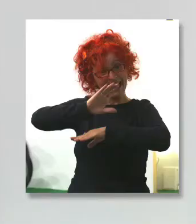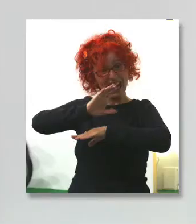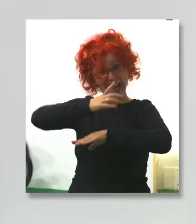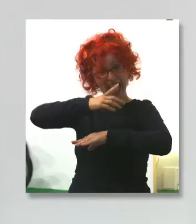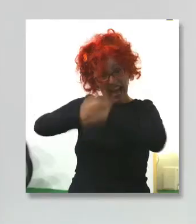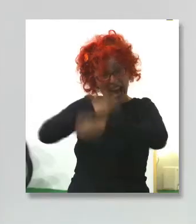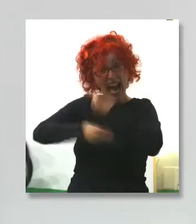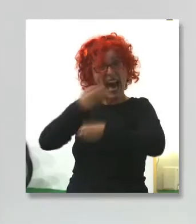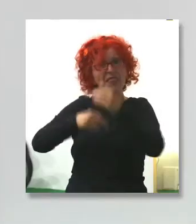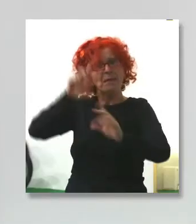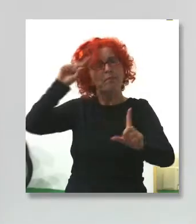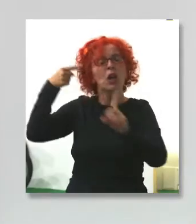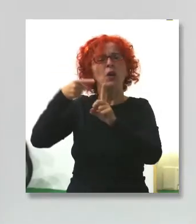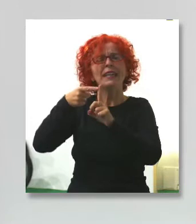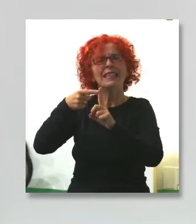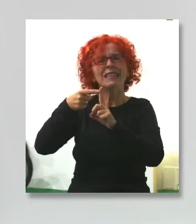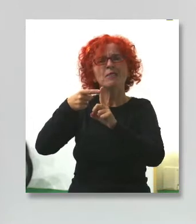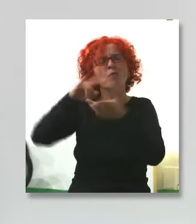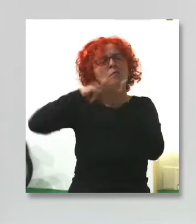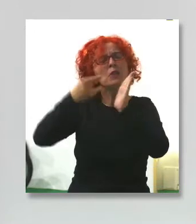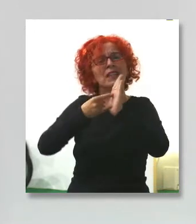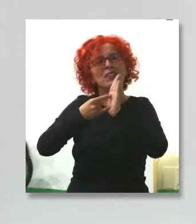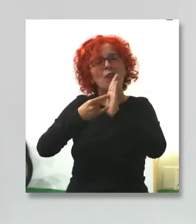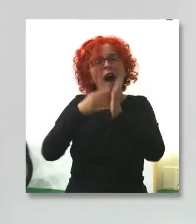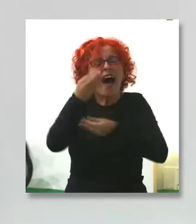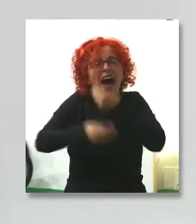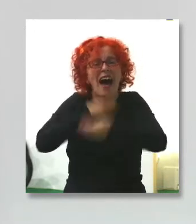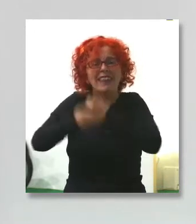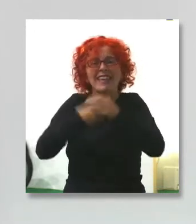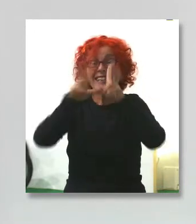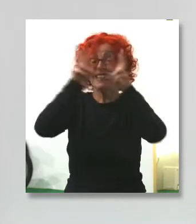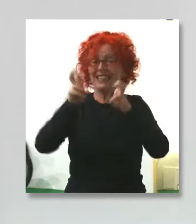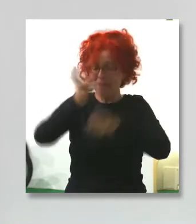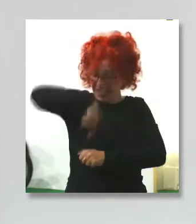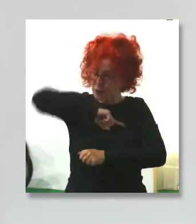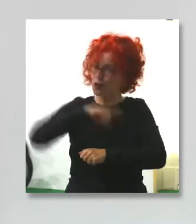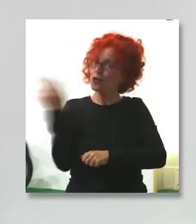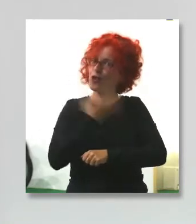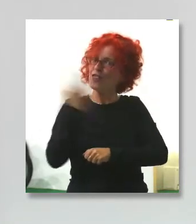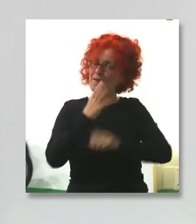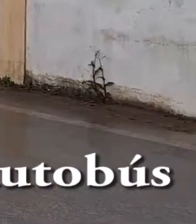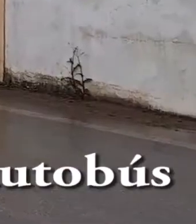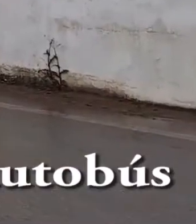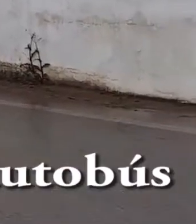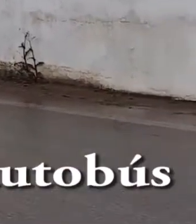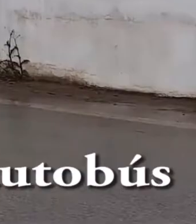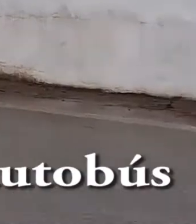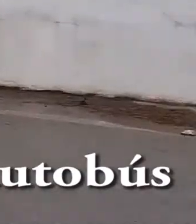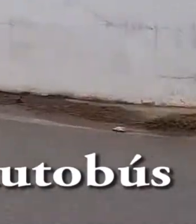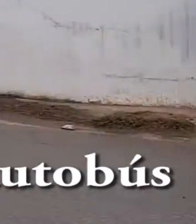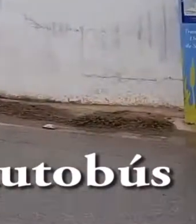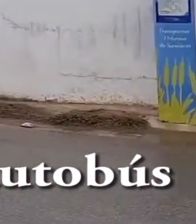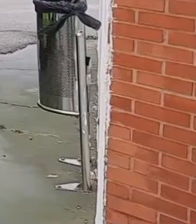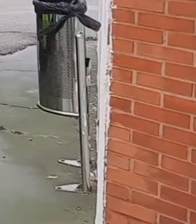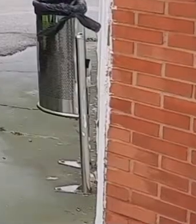Movilidad con el ánimo de seguir fomentando el transporte público, de seguir haciendo conciencia a las generaciones